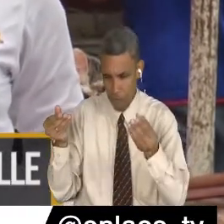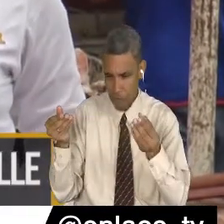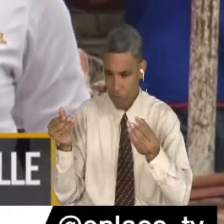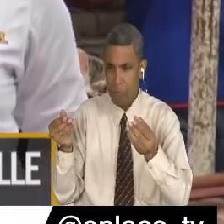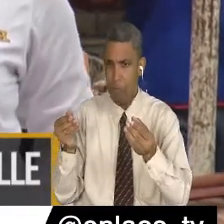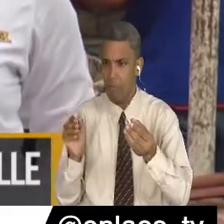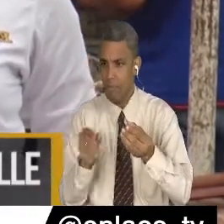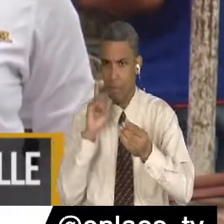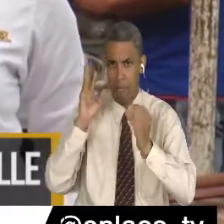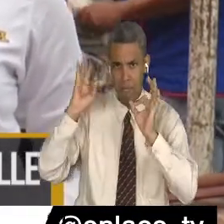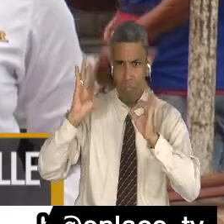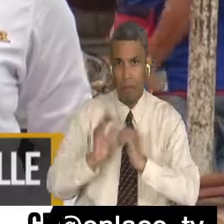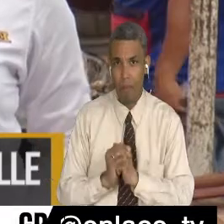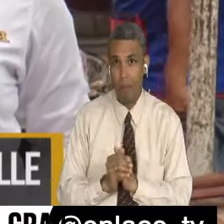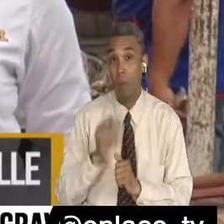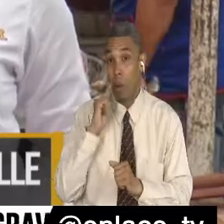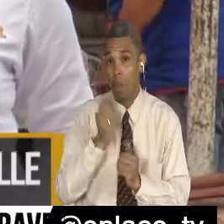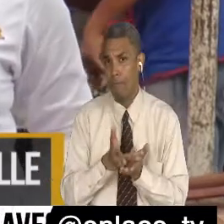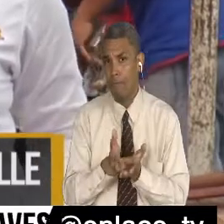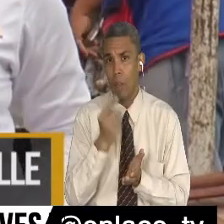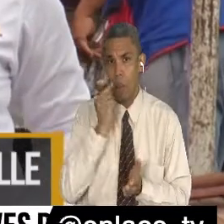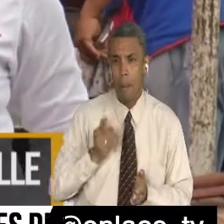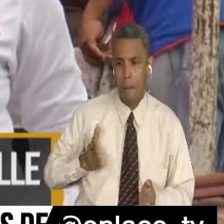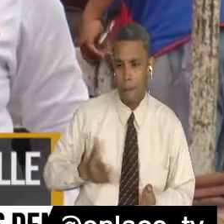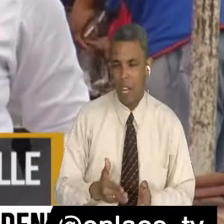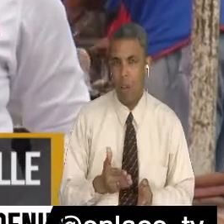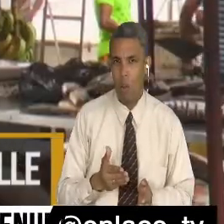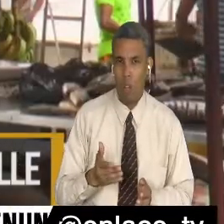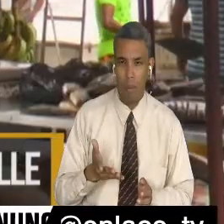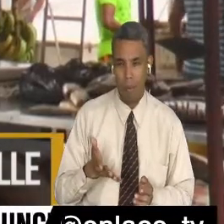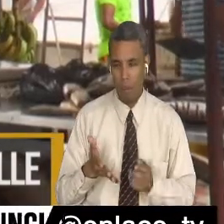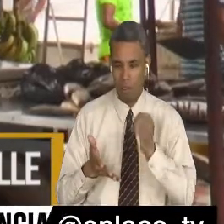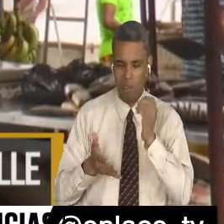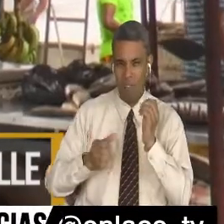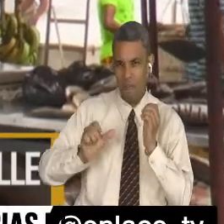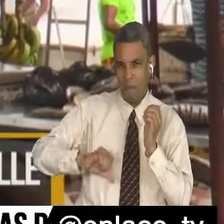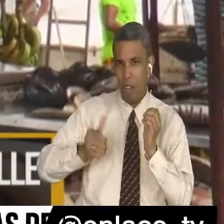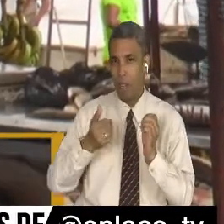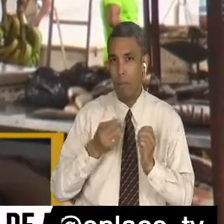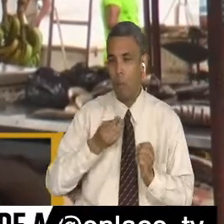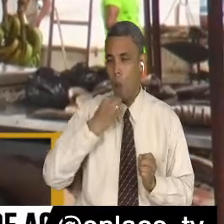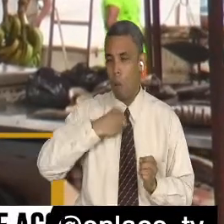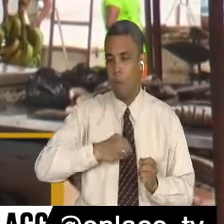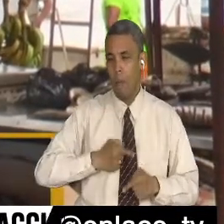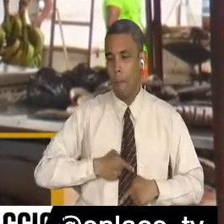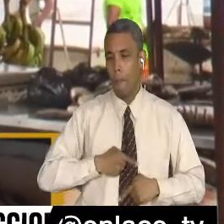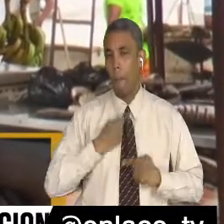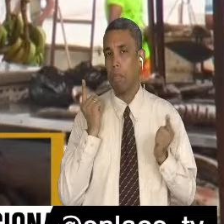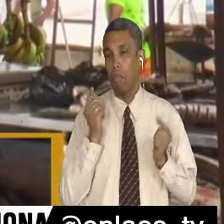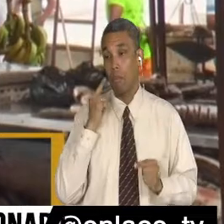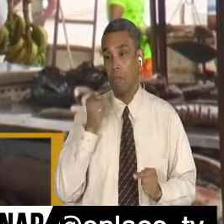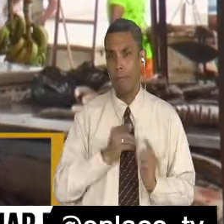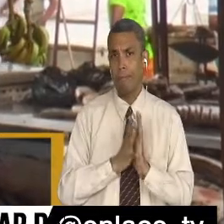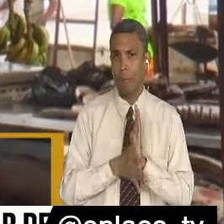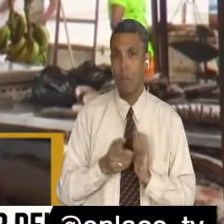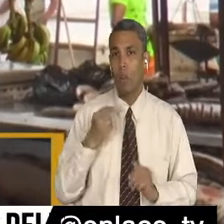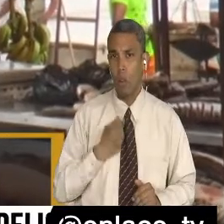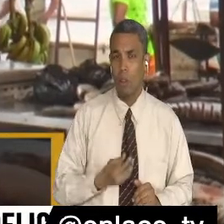que ocasionaría comer pescados que no cumplan con normas sanitarias. Pueden terminar en enfermedades transmitidas por estos